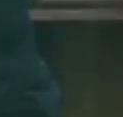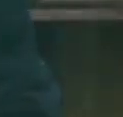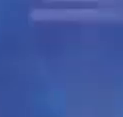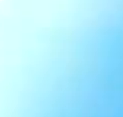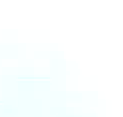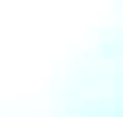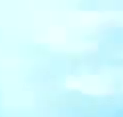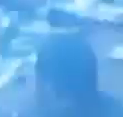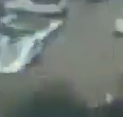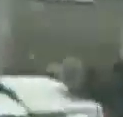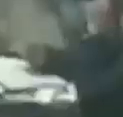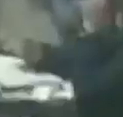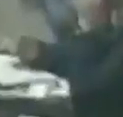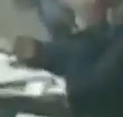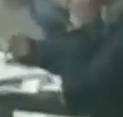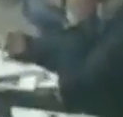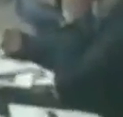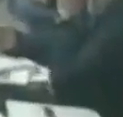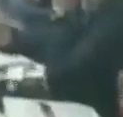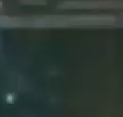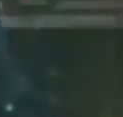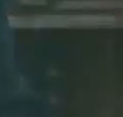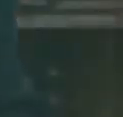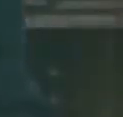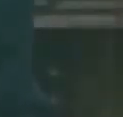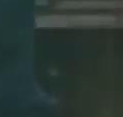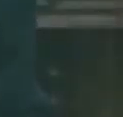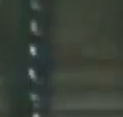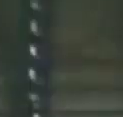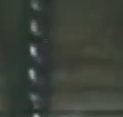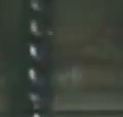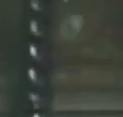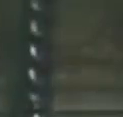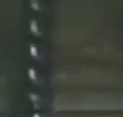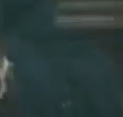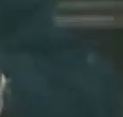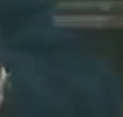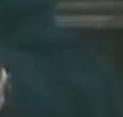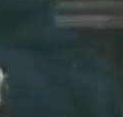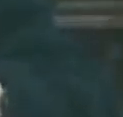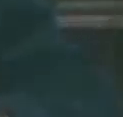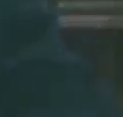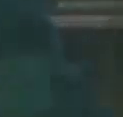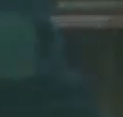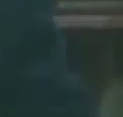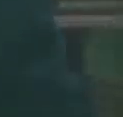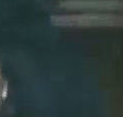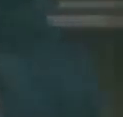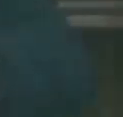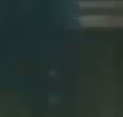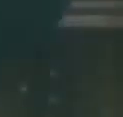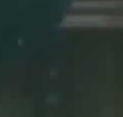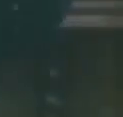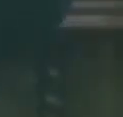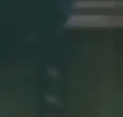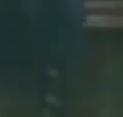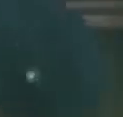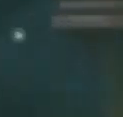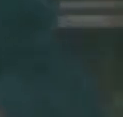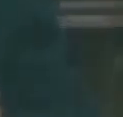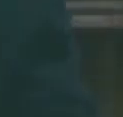responsabilidad ante la historia, a los que aquí estamos. ¿Cuál debe ser entonces la fórmula? El método de los dos brazos, pues. Esta es la línea